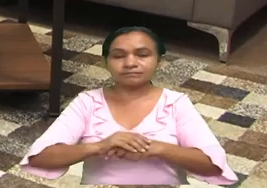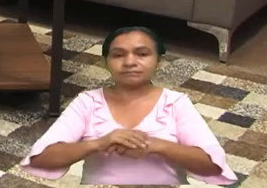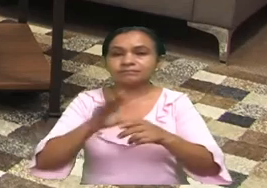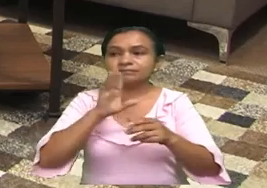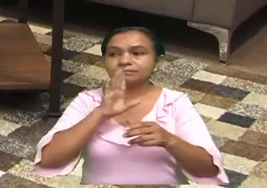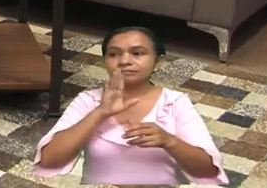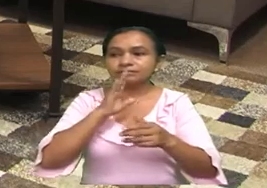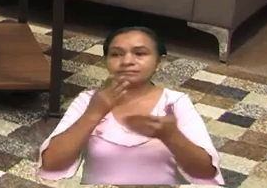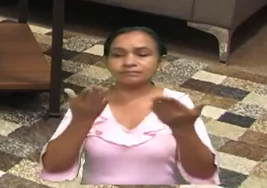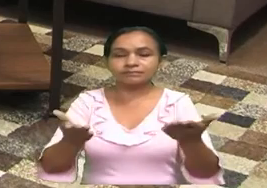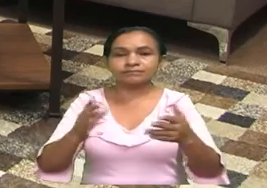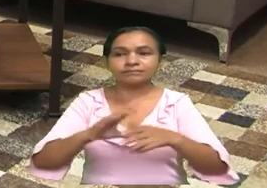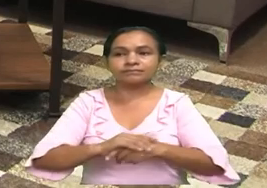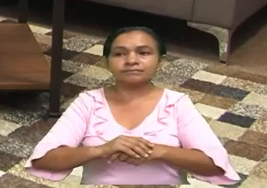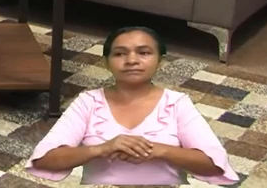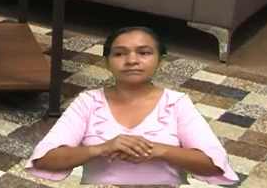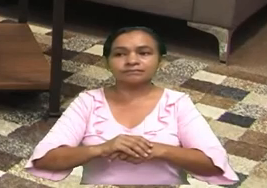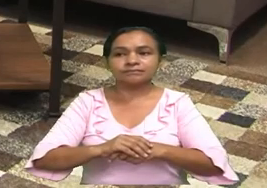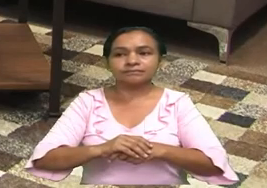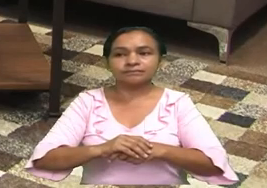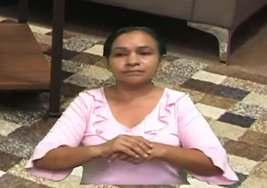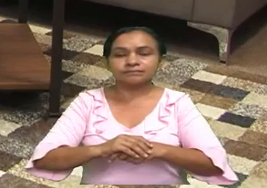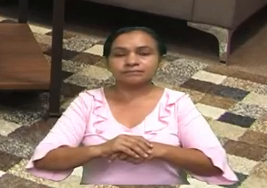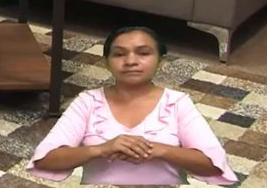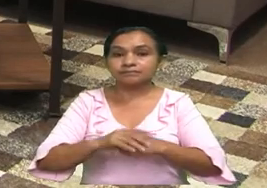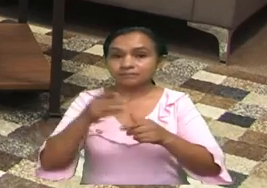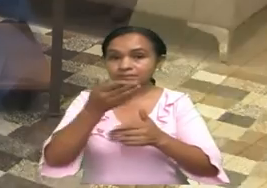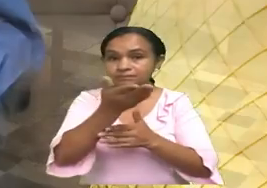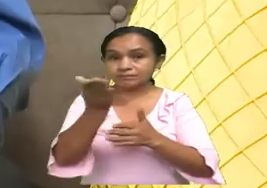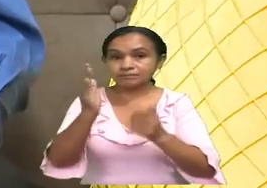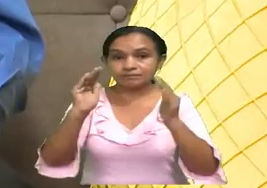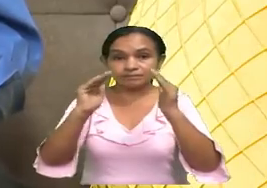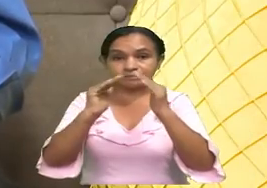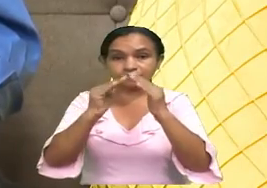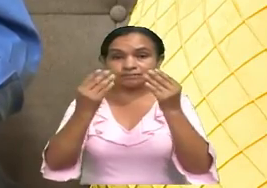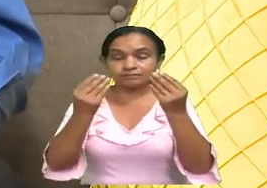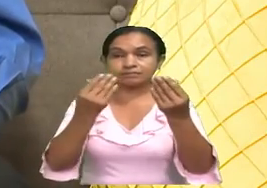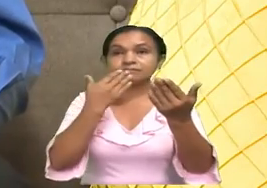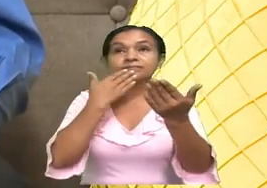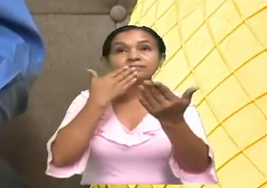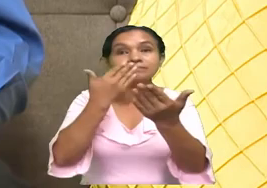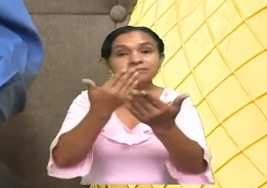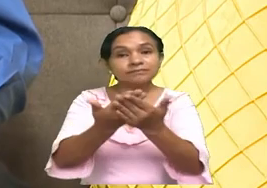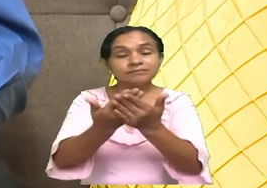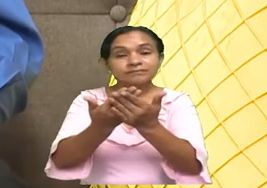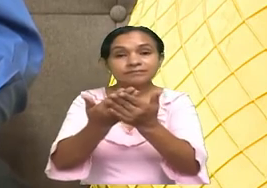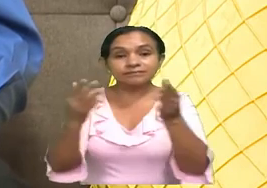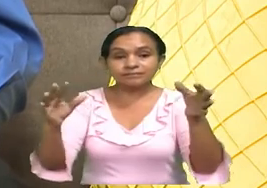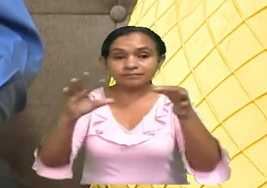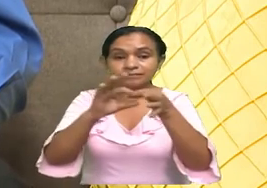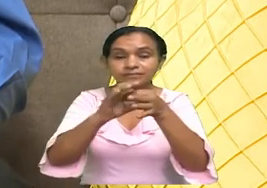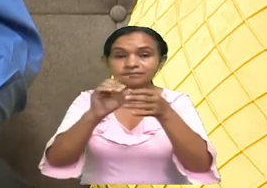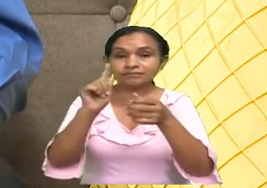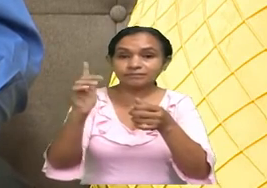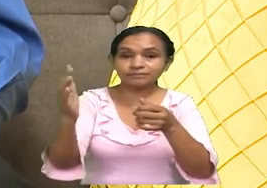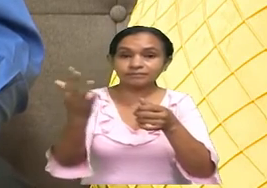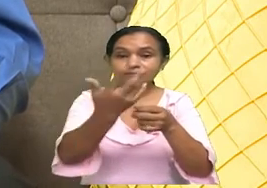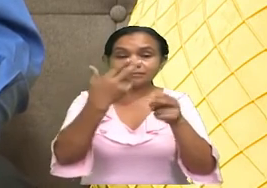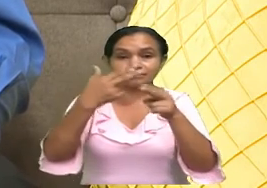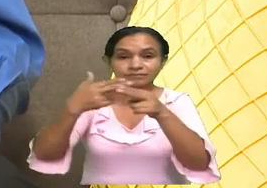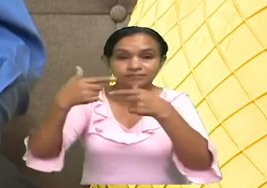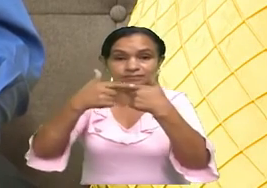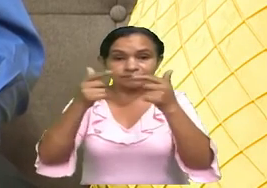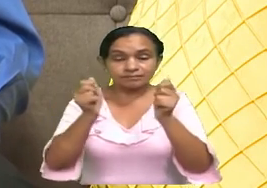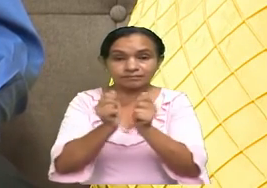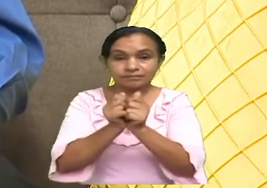para conversar con nuestra audiencia. Bueno, y a usted que esté en su hogar, muchísimas gracias por habernos acompañado. A nombre de todo el equipo que hace posible